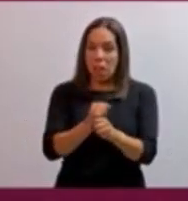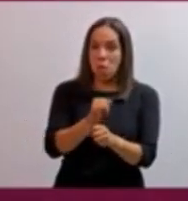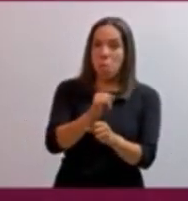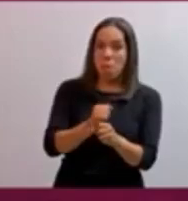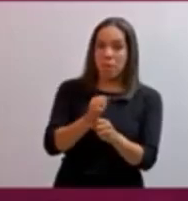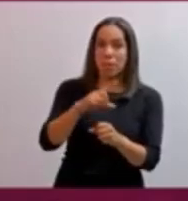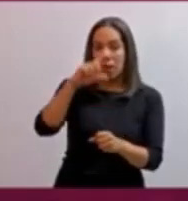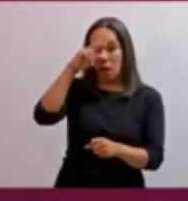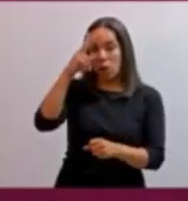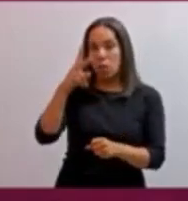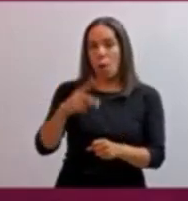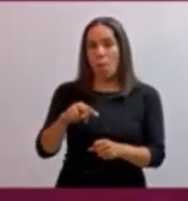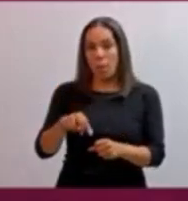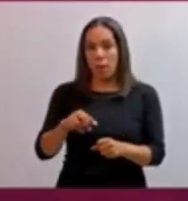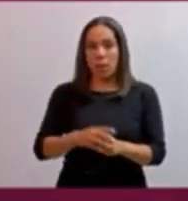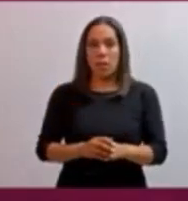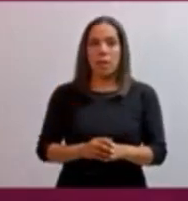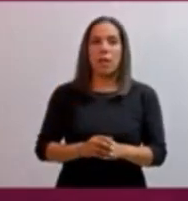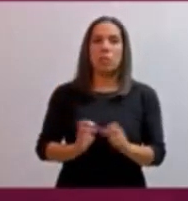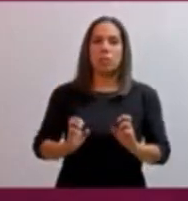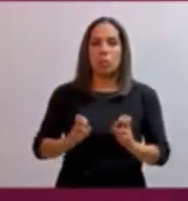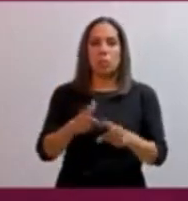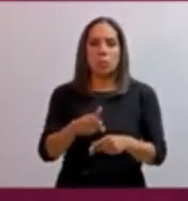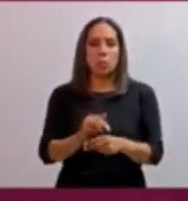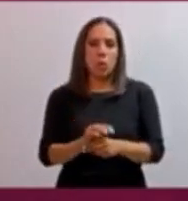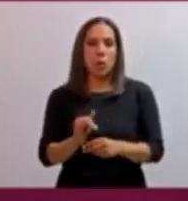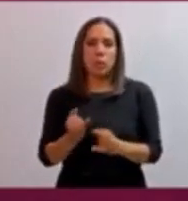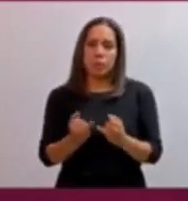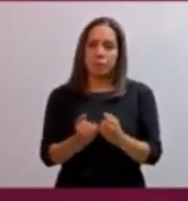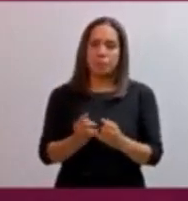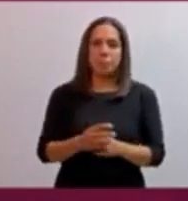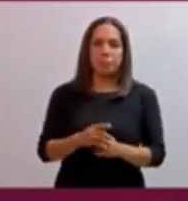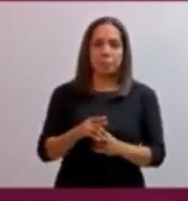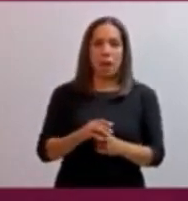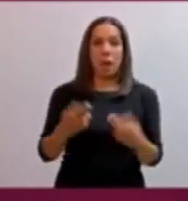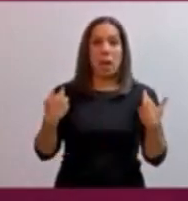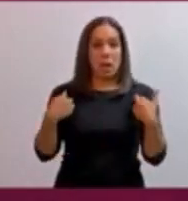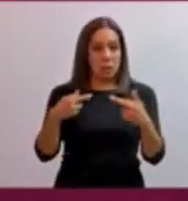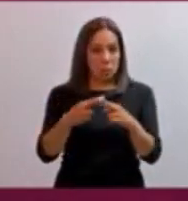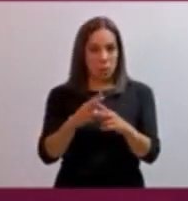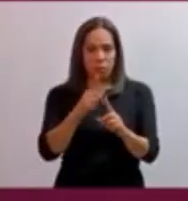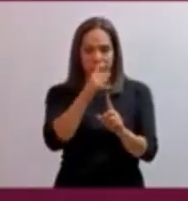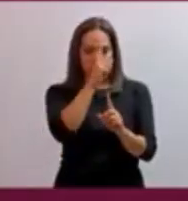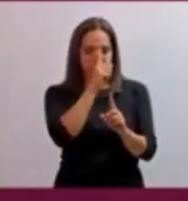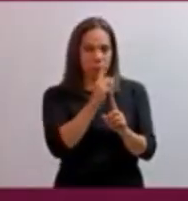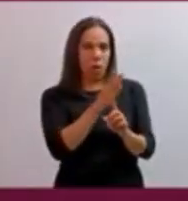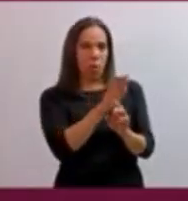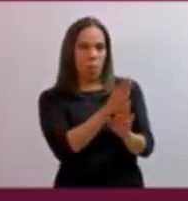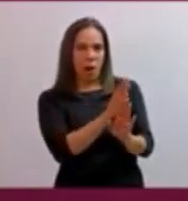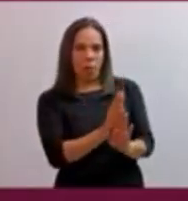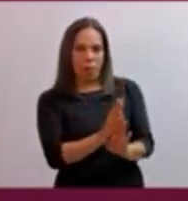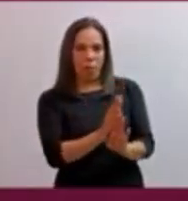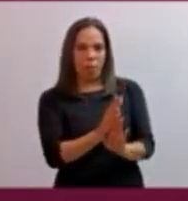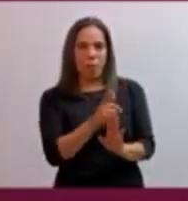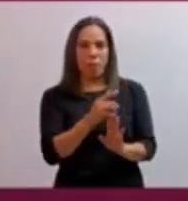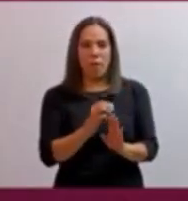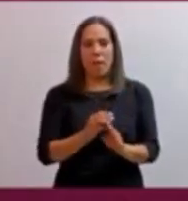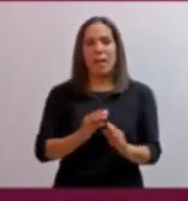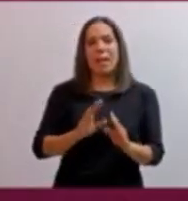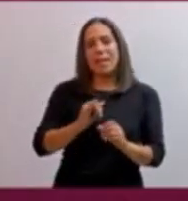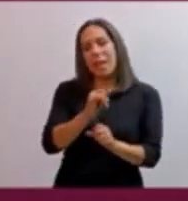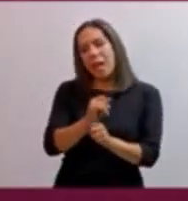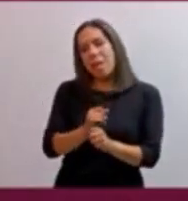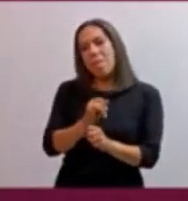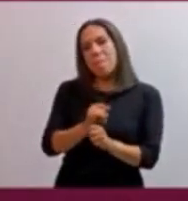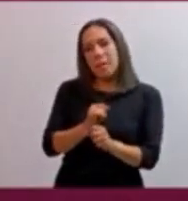Investigadores Educativos Chihuahua, REDIECH. Es profesora con perfil PRODEP y miembro del Sistema Nacional de